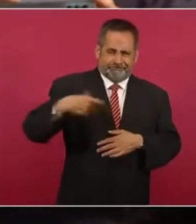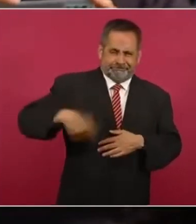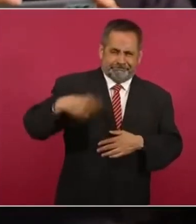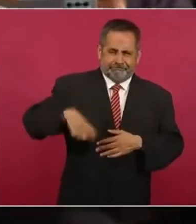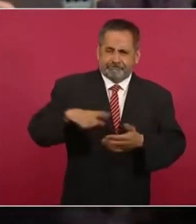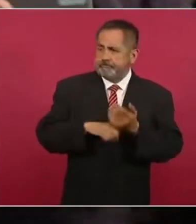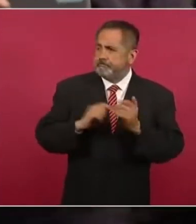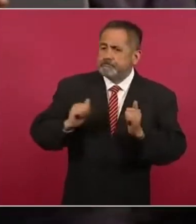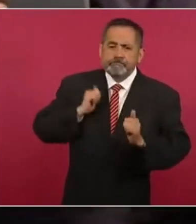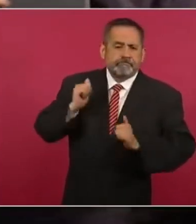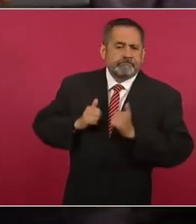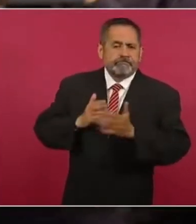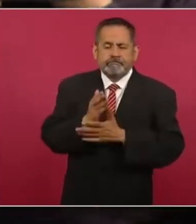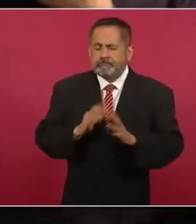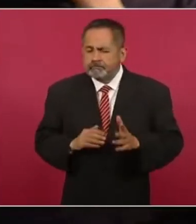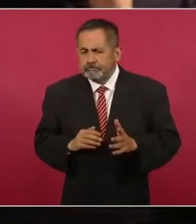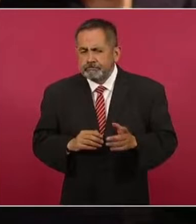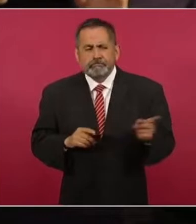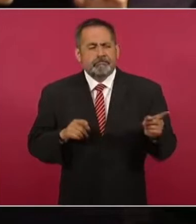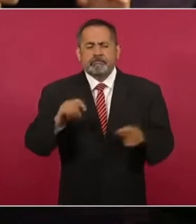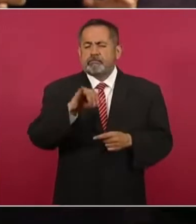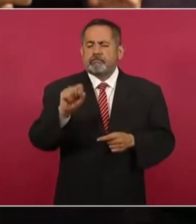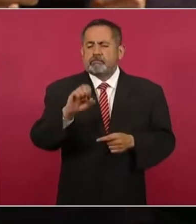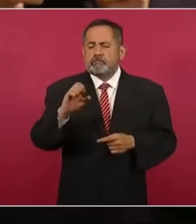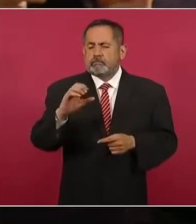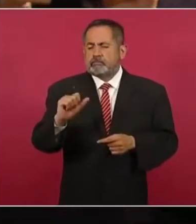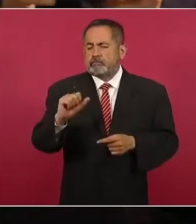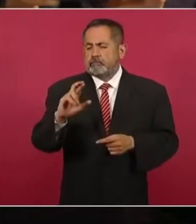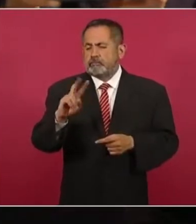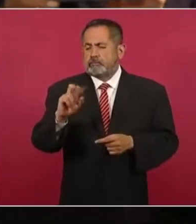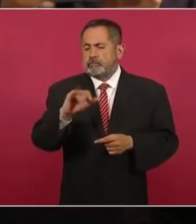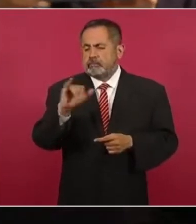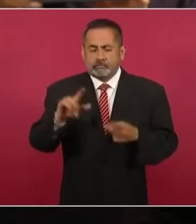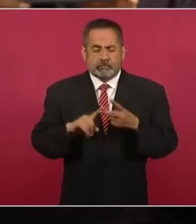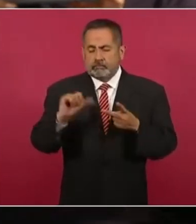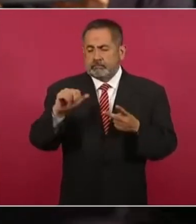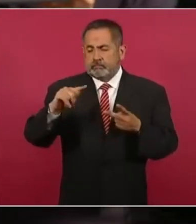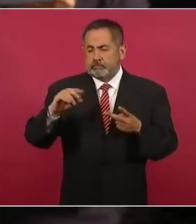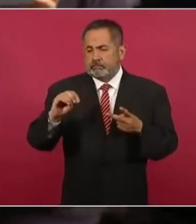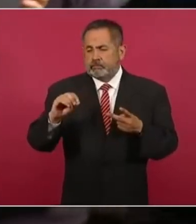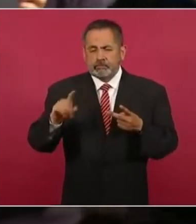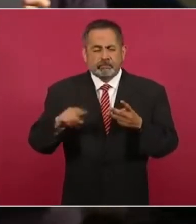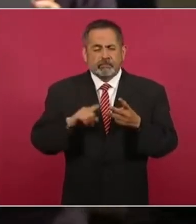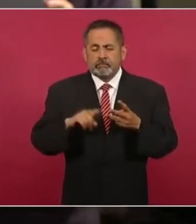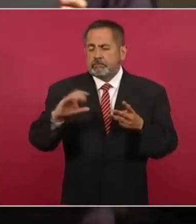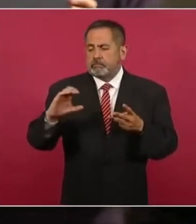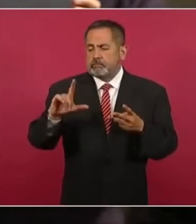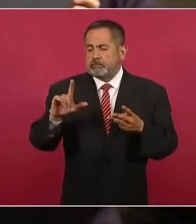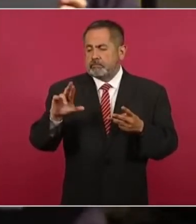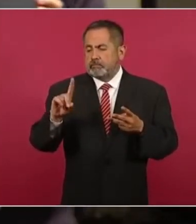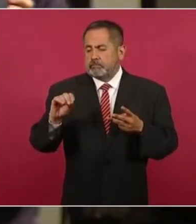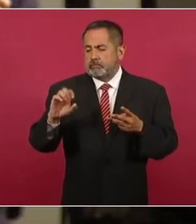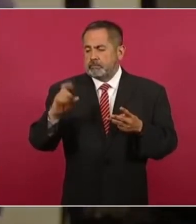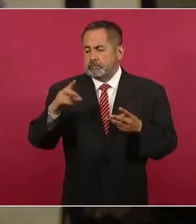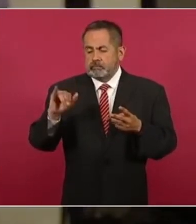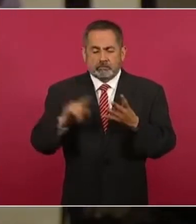se adelantan. En la lista están José Antonio Fernández Carvajal, Antonio del Valle Ruiz, Claudio X González